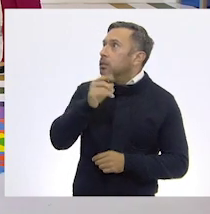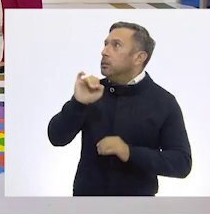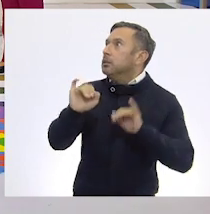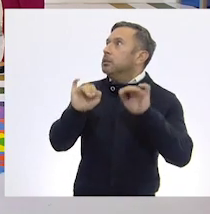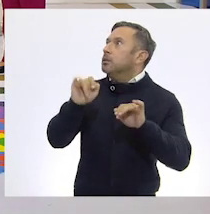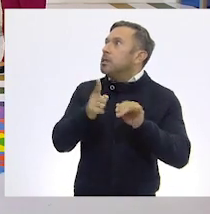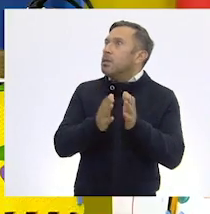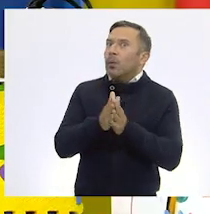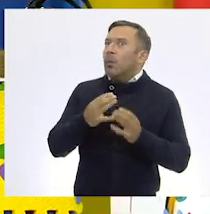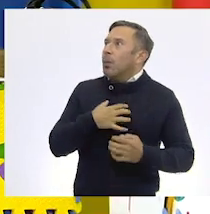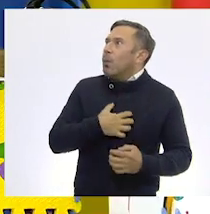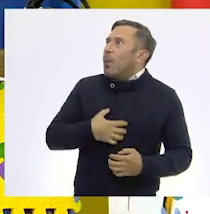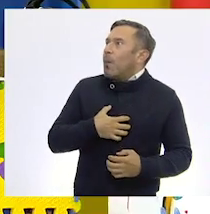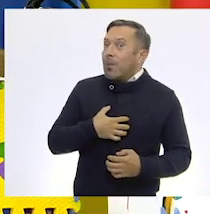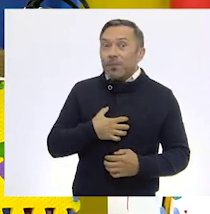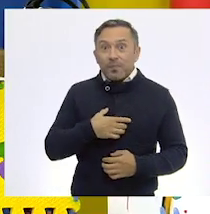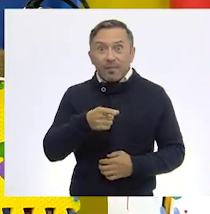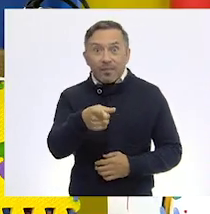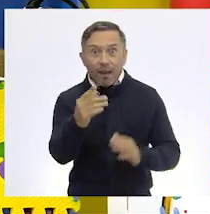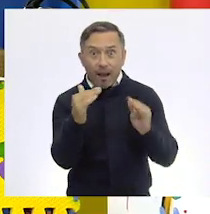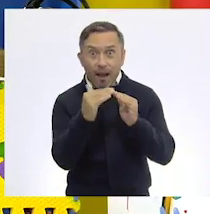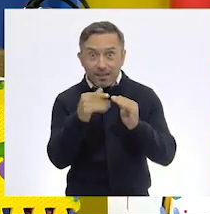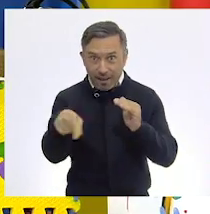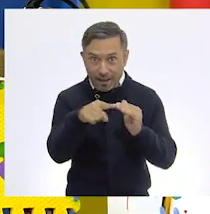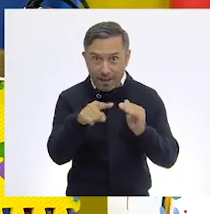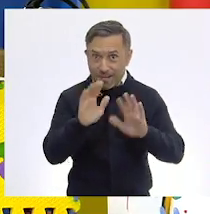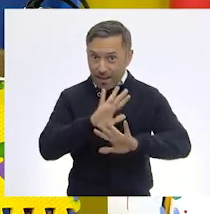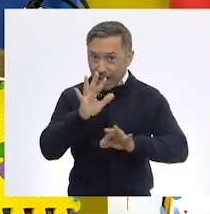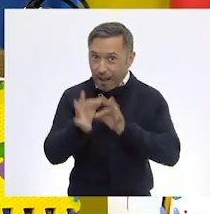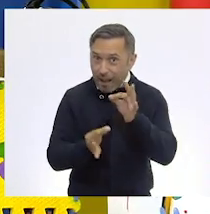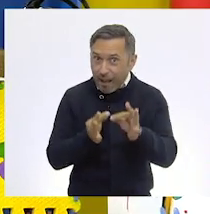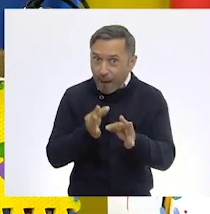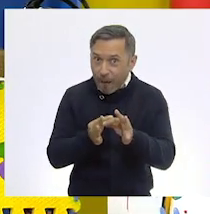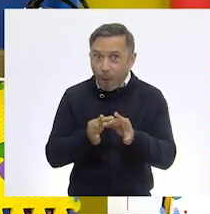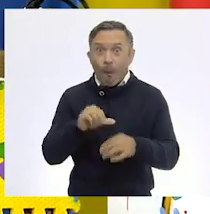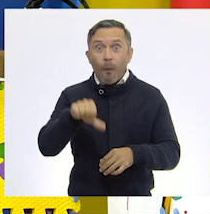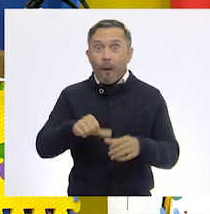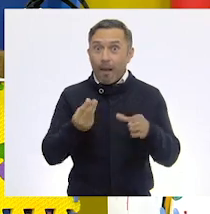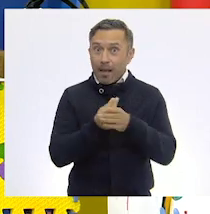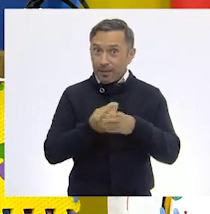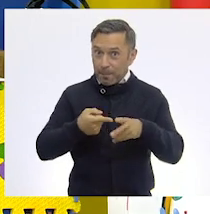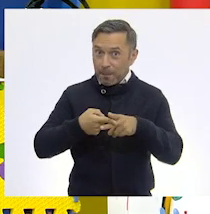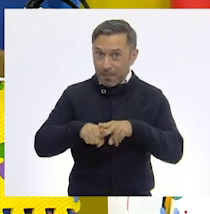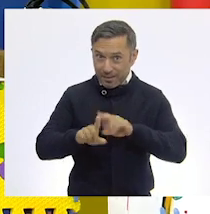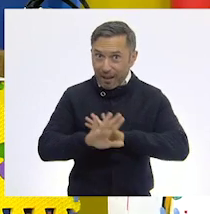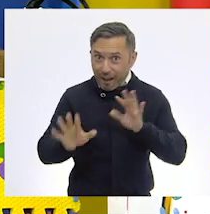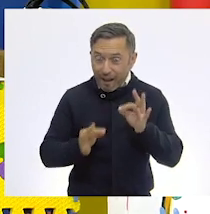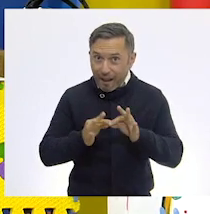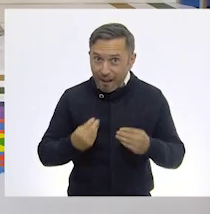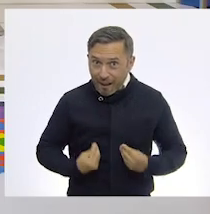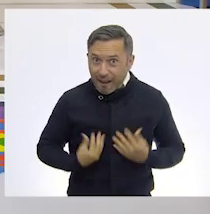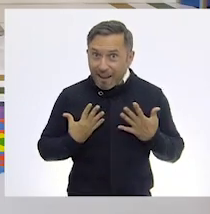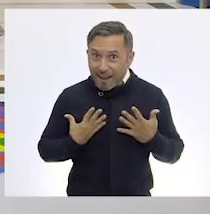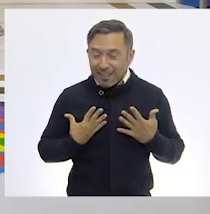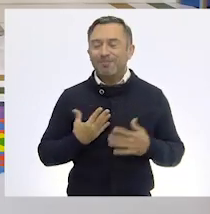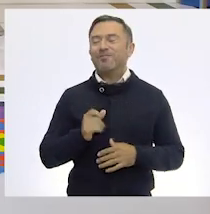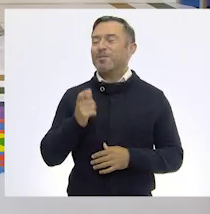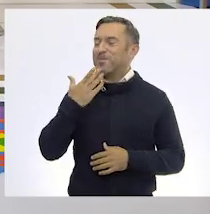Sí, allá en casa están listas y listos para comenzar esta clase, ¿verdad? Muy bien.